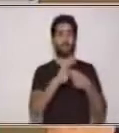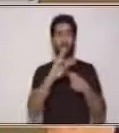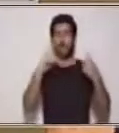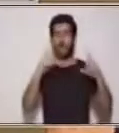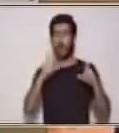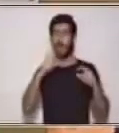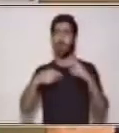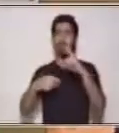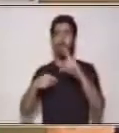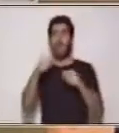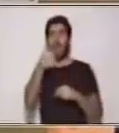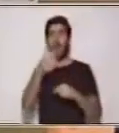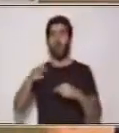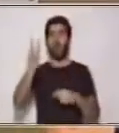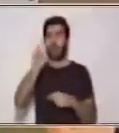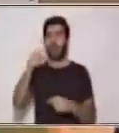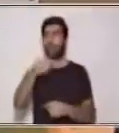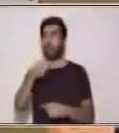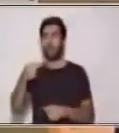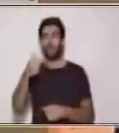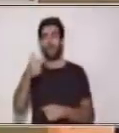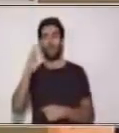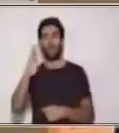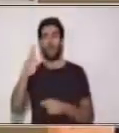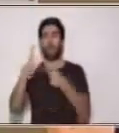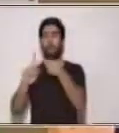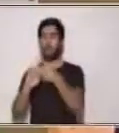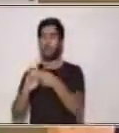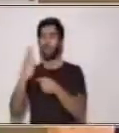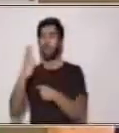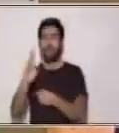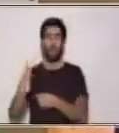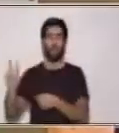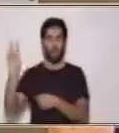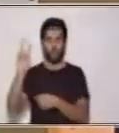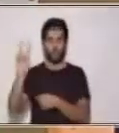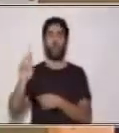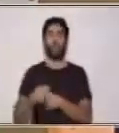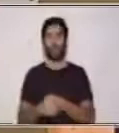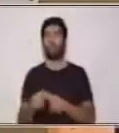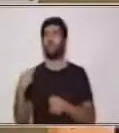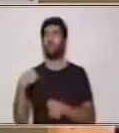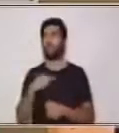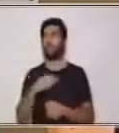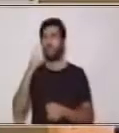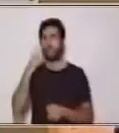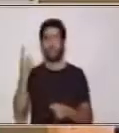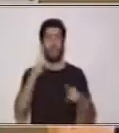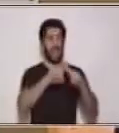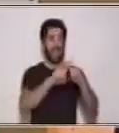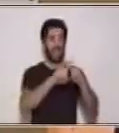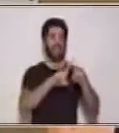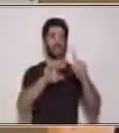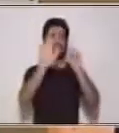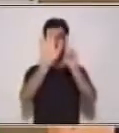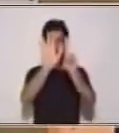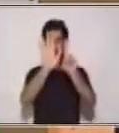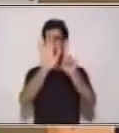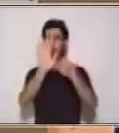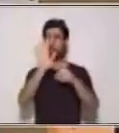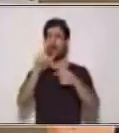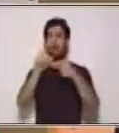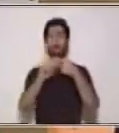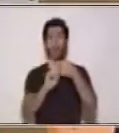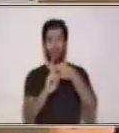la multiplicación de las dos raíces, más la última al cuadrado. Entonces saquemos las